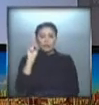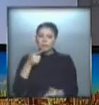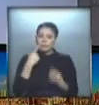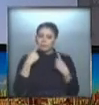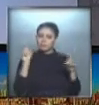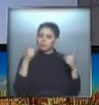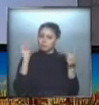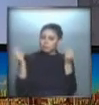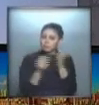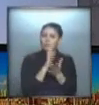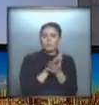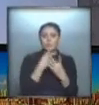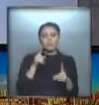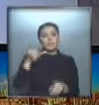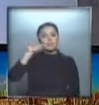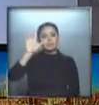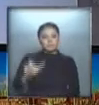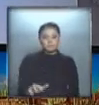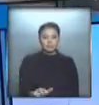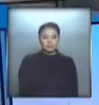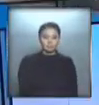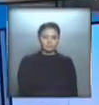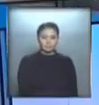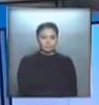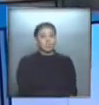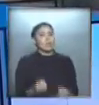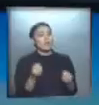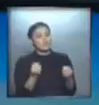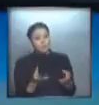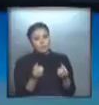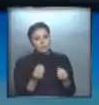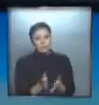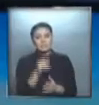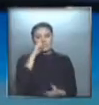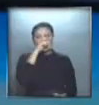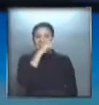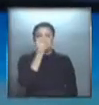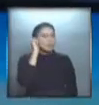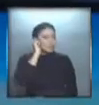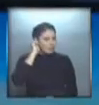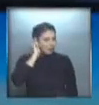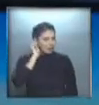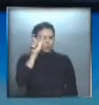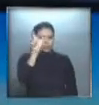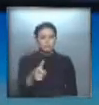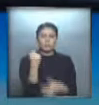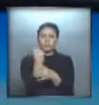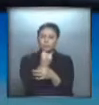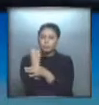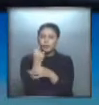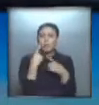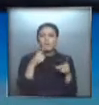poeta maldito del rock, el adiós a Lou Reed. ¿Cómo estás? Muy bien, así es. A los 71 años falleció este gran